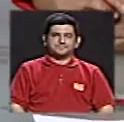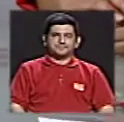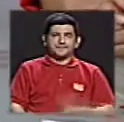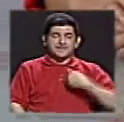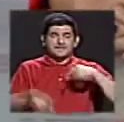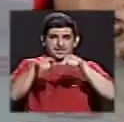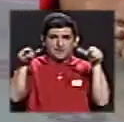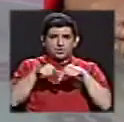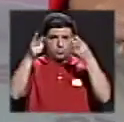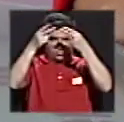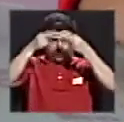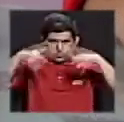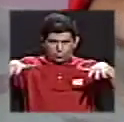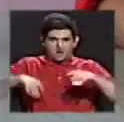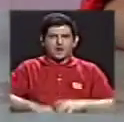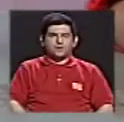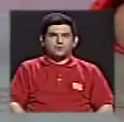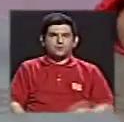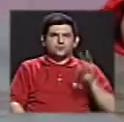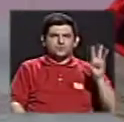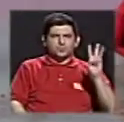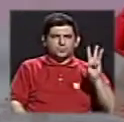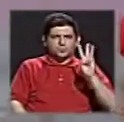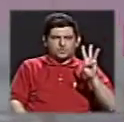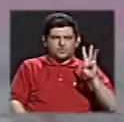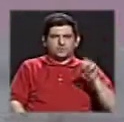tenemos una página web que es